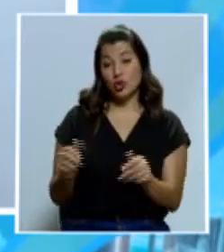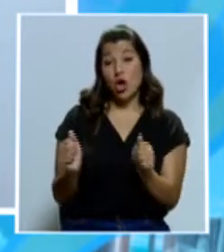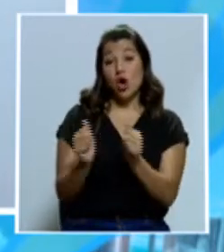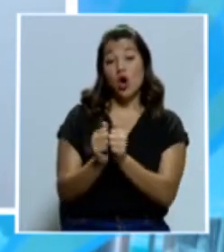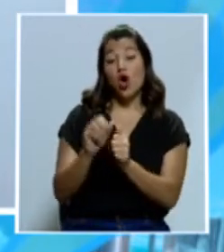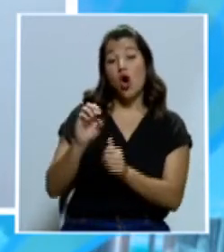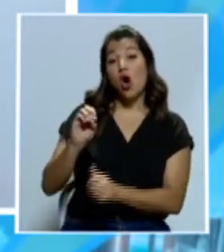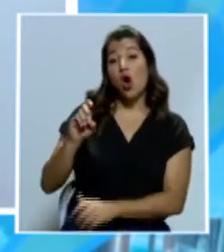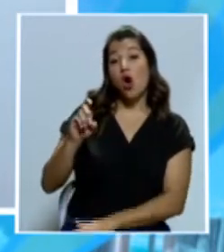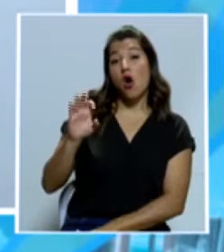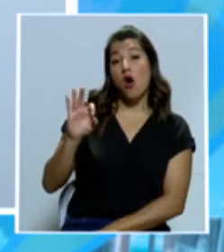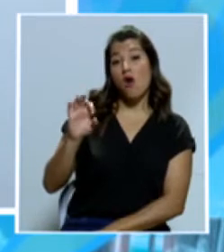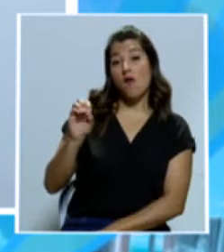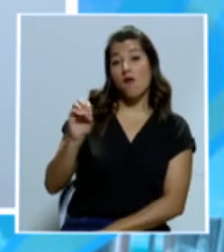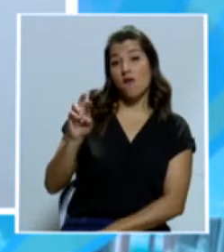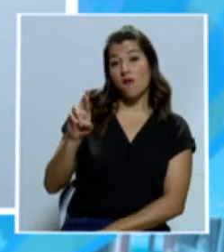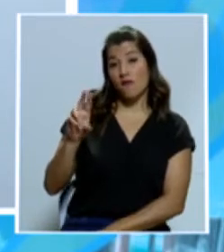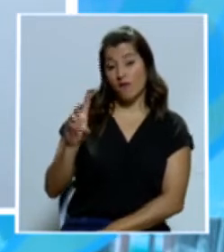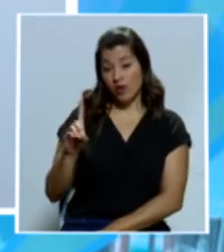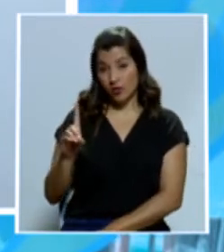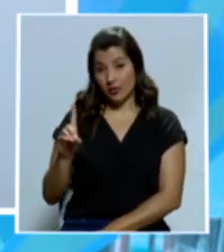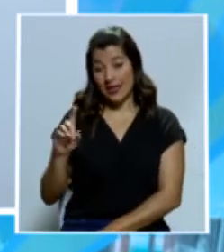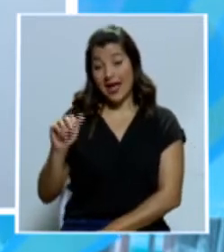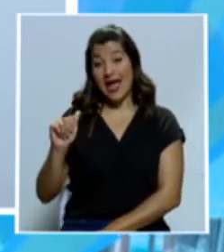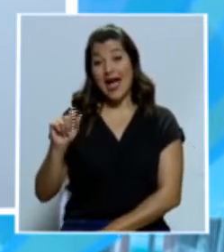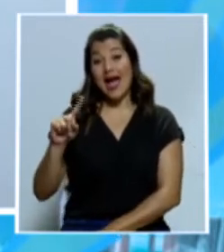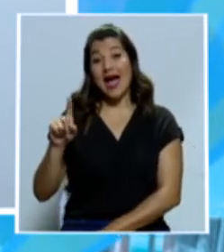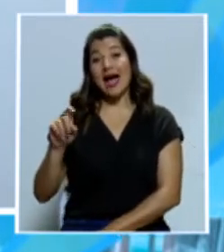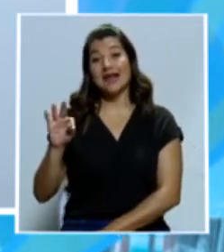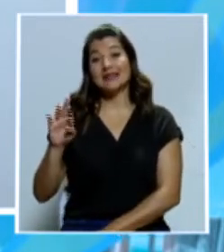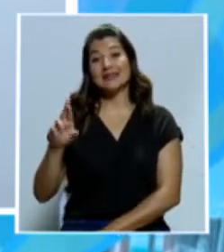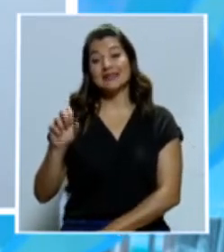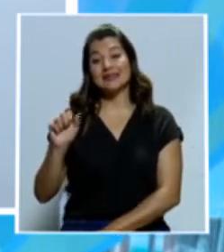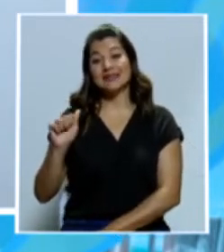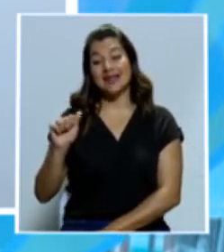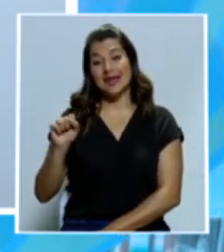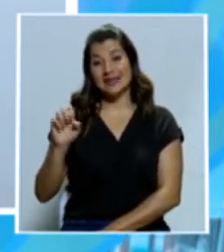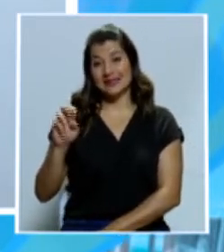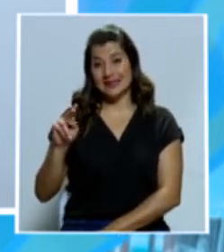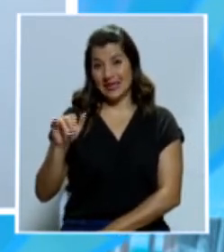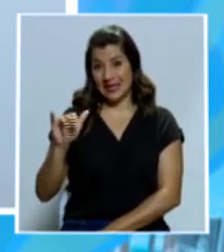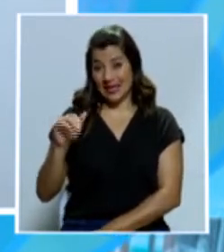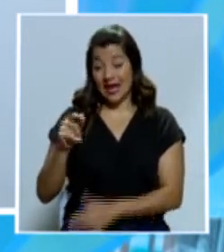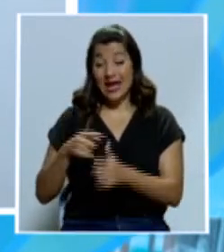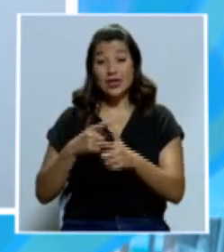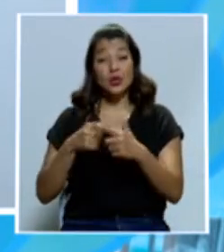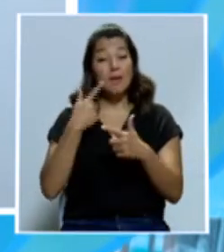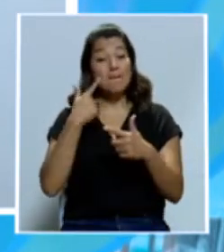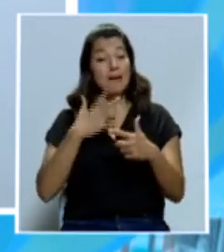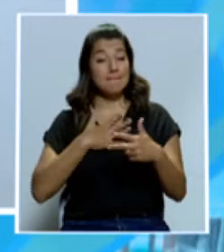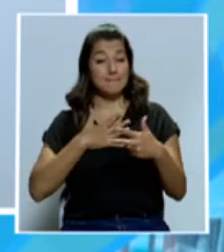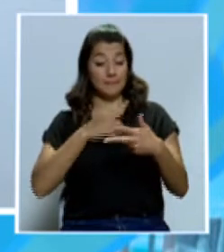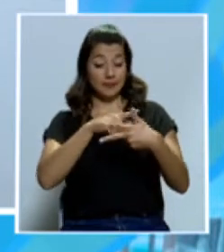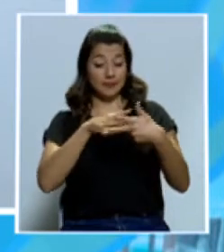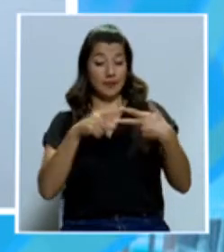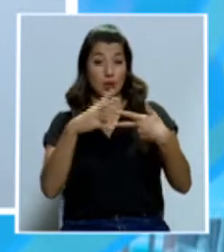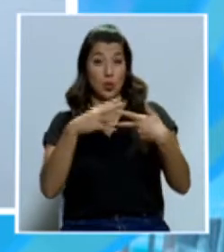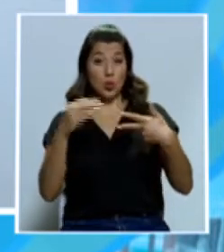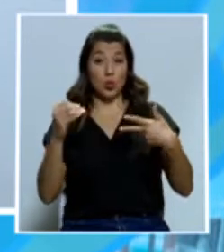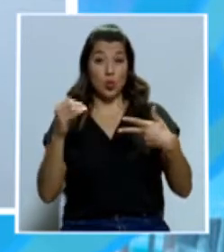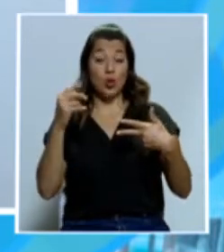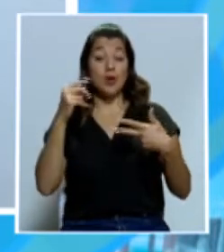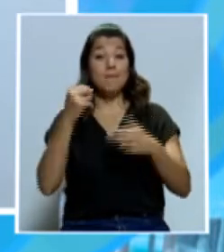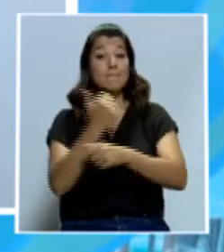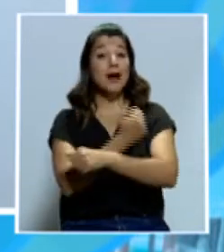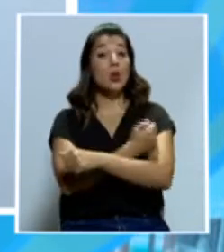Oxford AstraZeneca. Entonces, estaríamos sumando, si los números no me dan mal, para casi 3 millones de